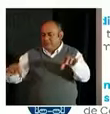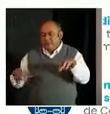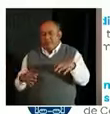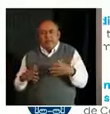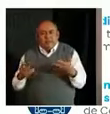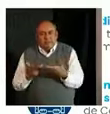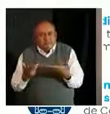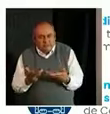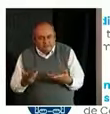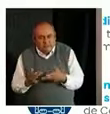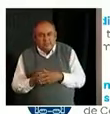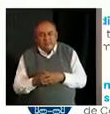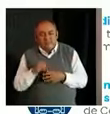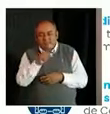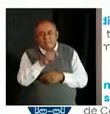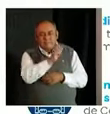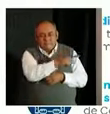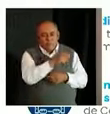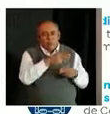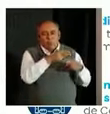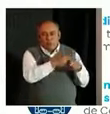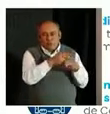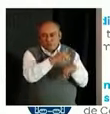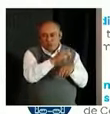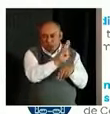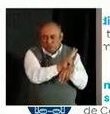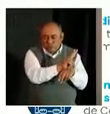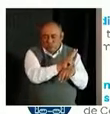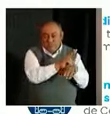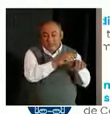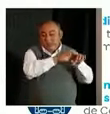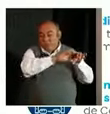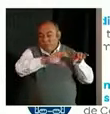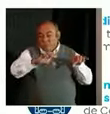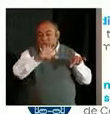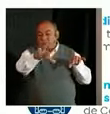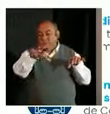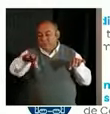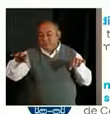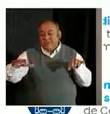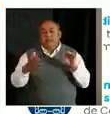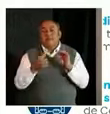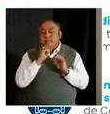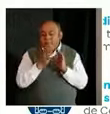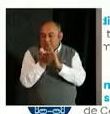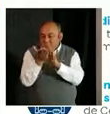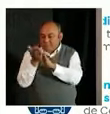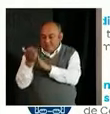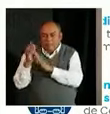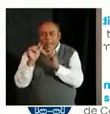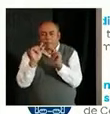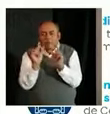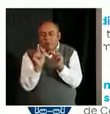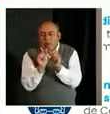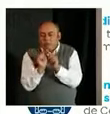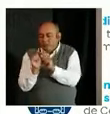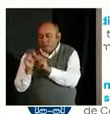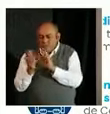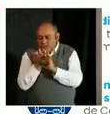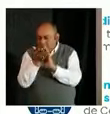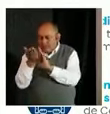van a la par de la presa, del acueducto, ¿no? Y lo más importante es recordar